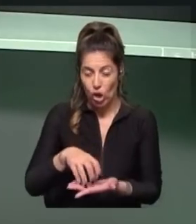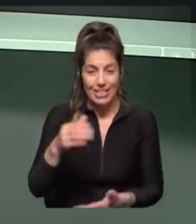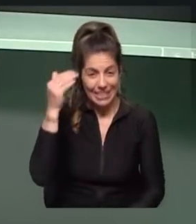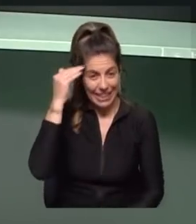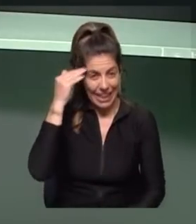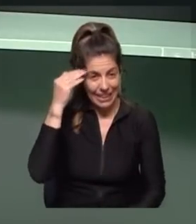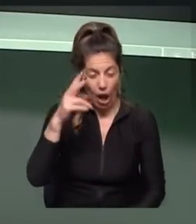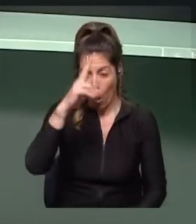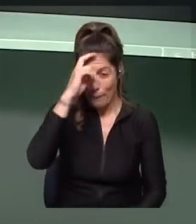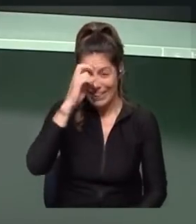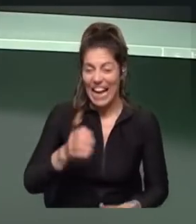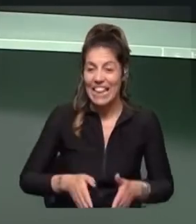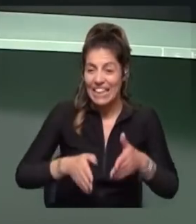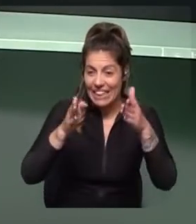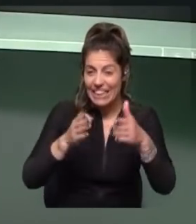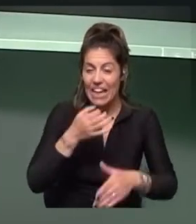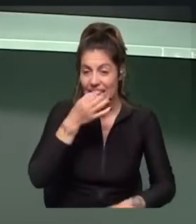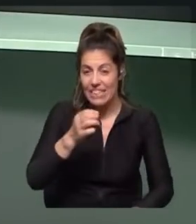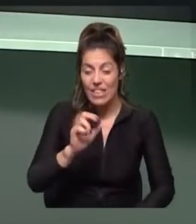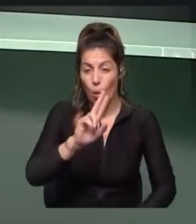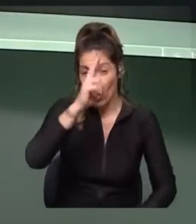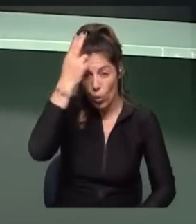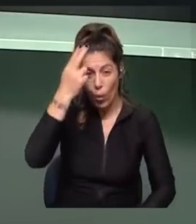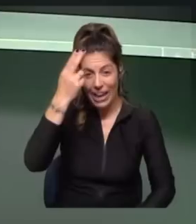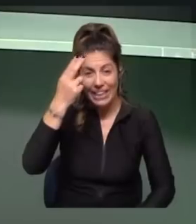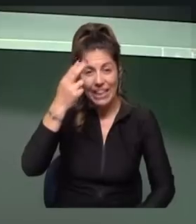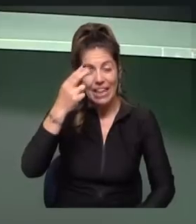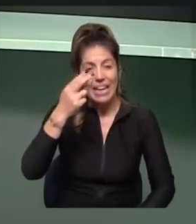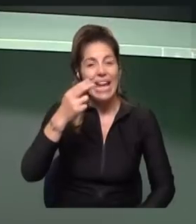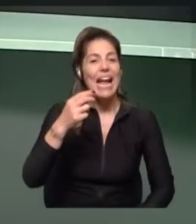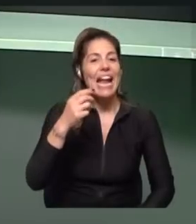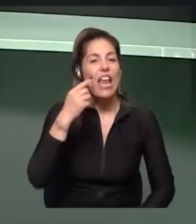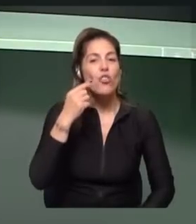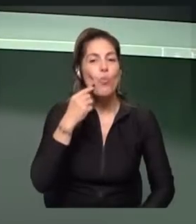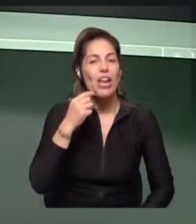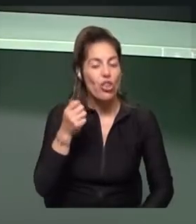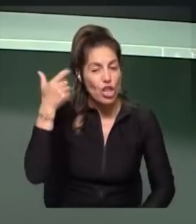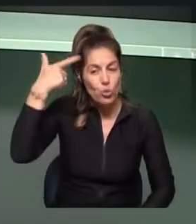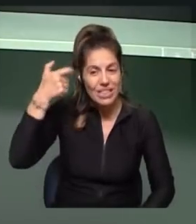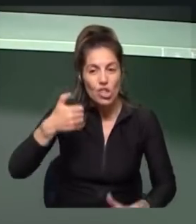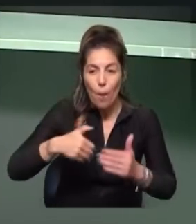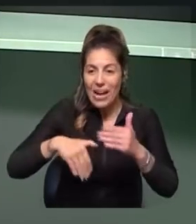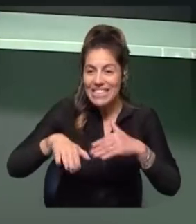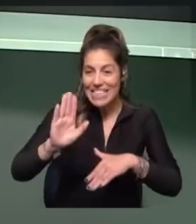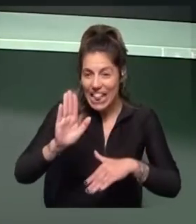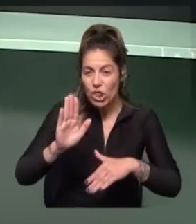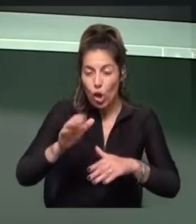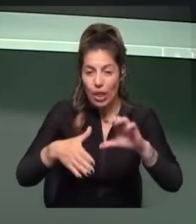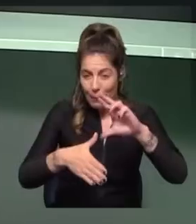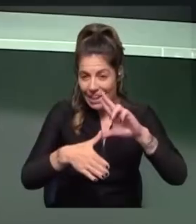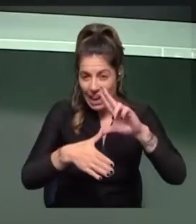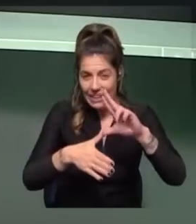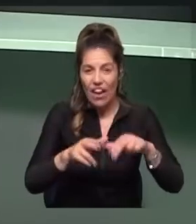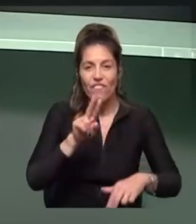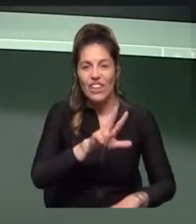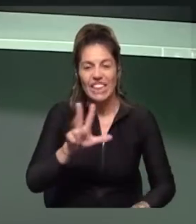clínicas dijo que Uruguay tiene el índice de suicidios más alto de América Latina alcanza 23 con dos casos cada cien mil